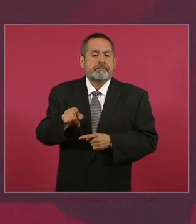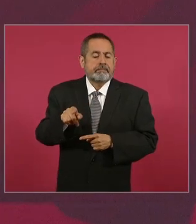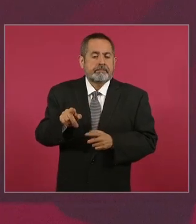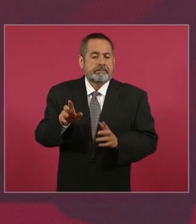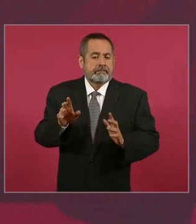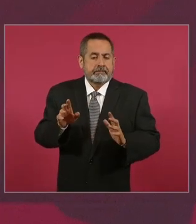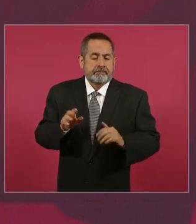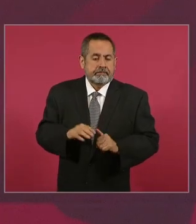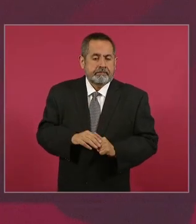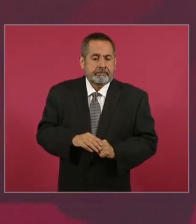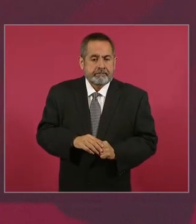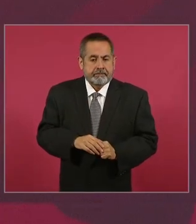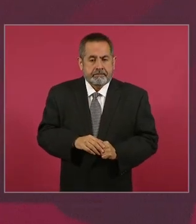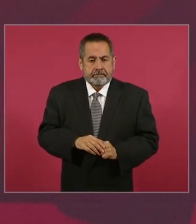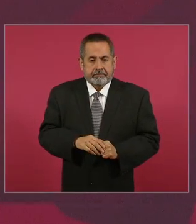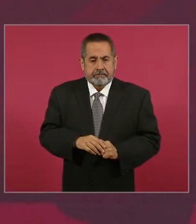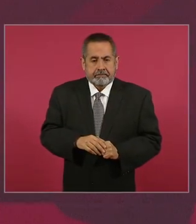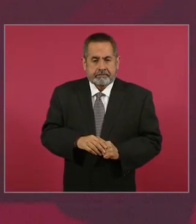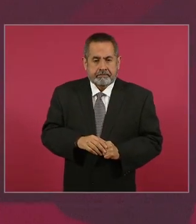de